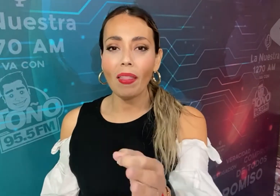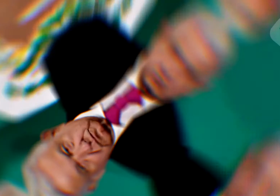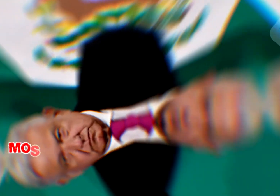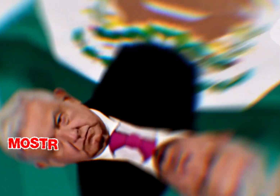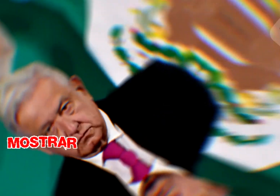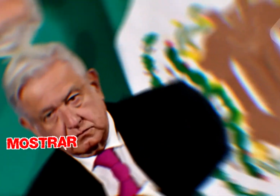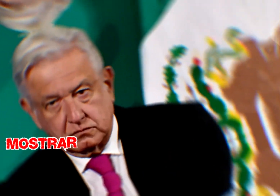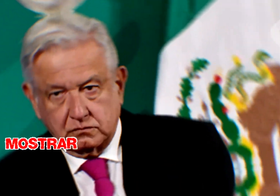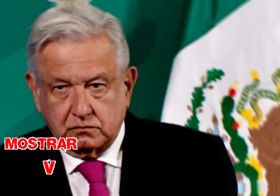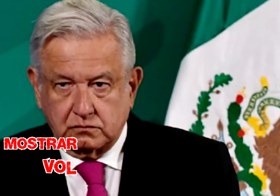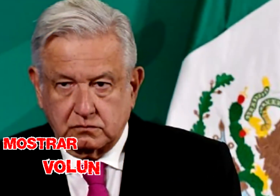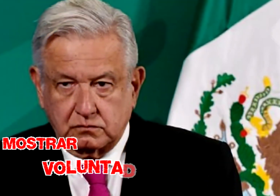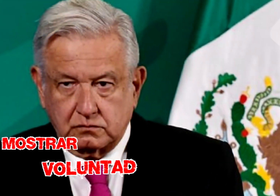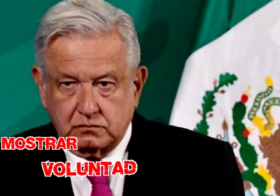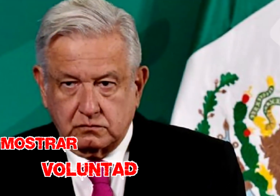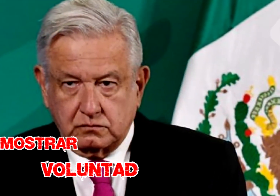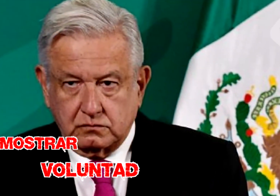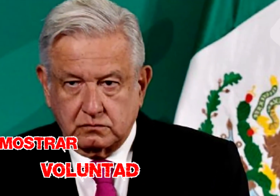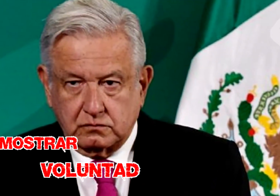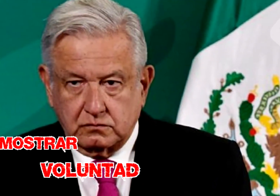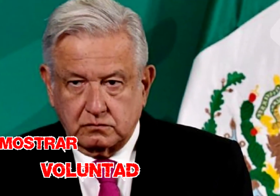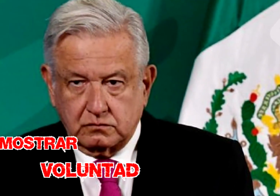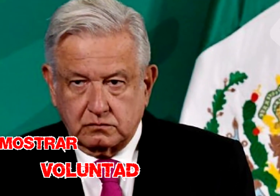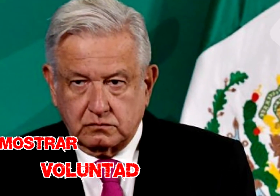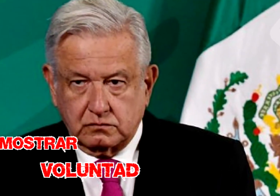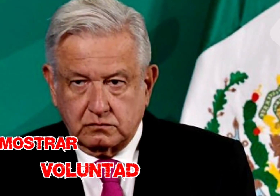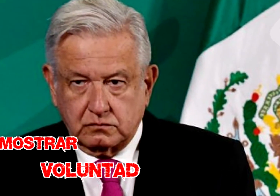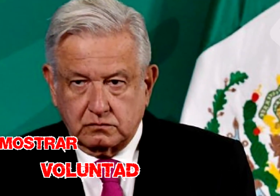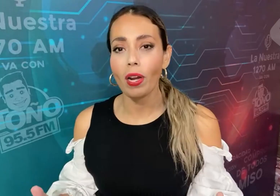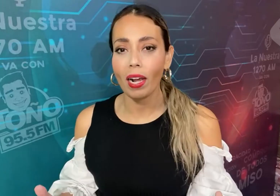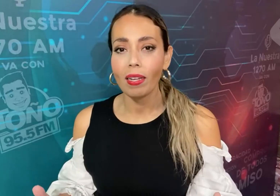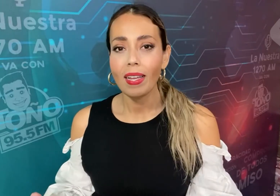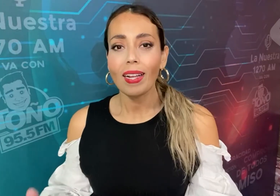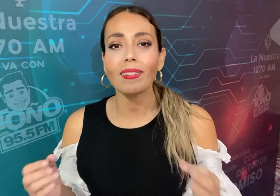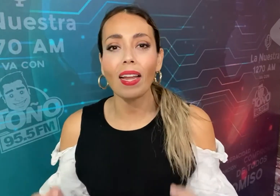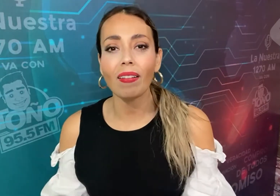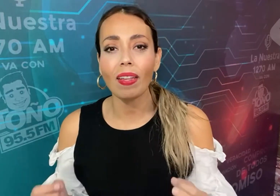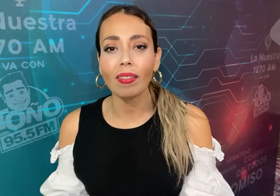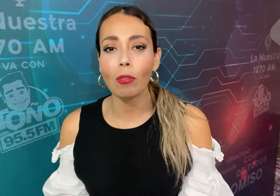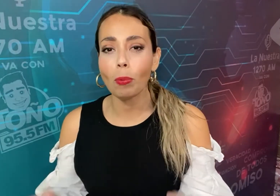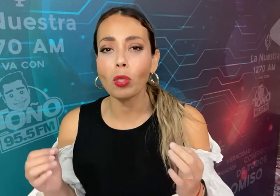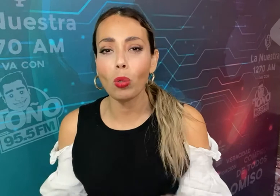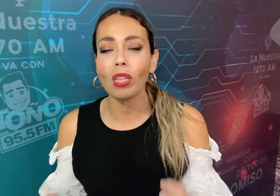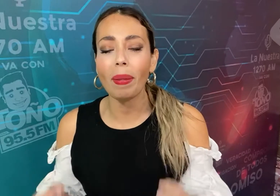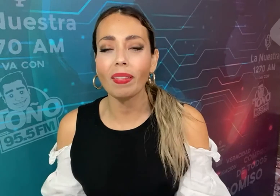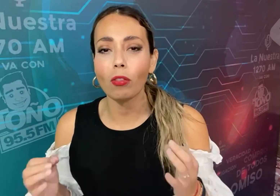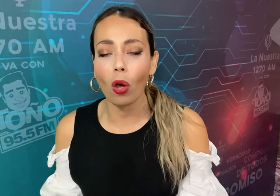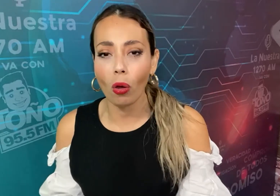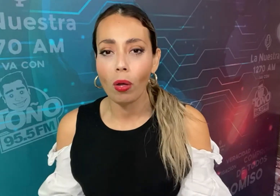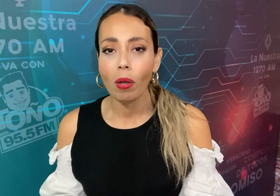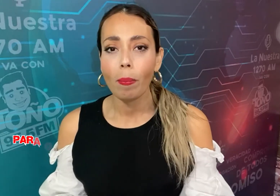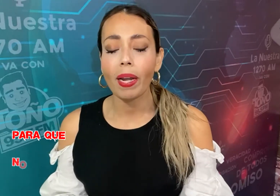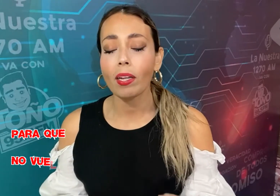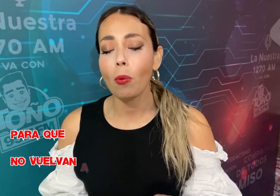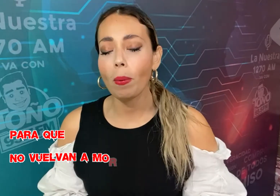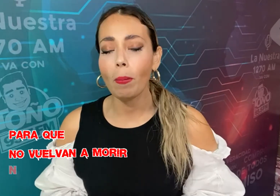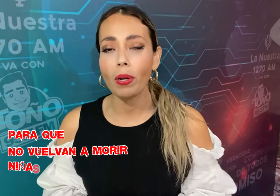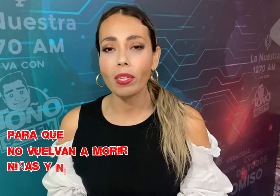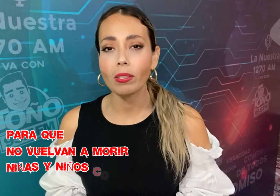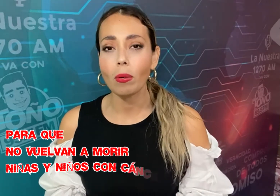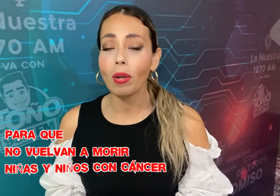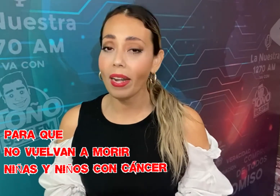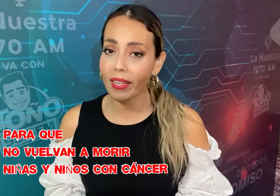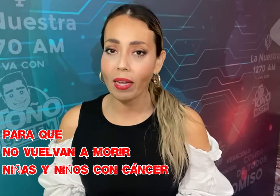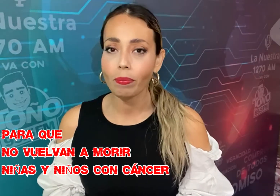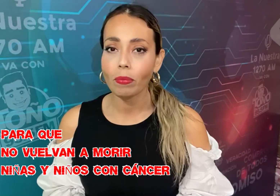mostrar verdadera voluntad y decir, aunque sea de los dientes para afuera, que están intentando absolutamente todo para que no vuelva a